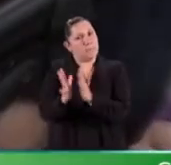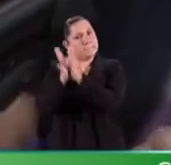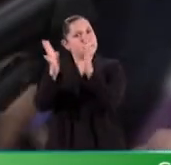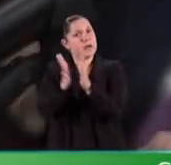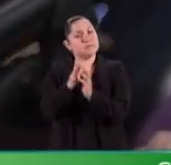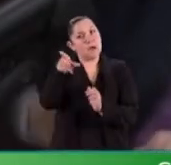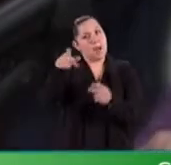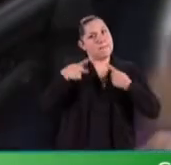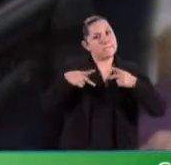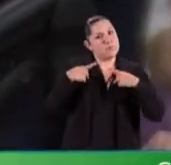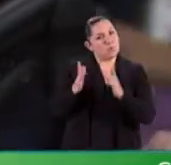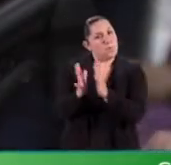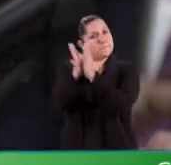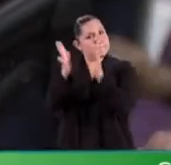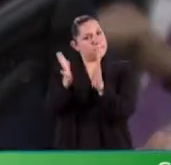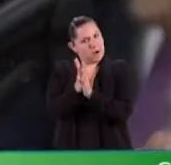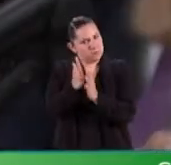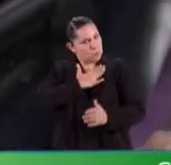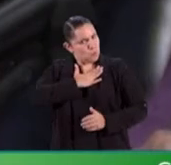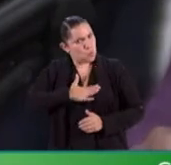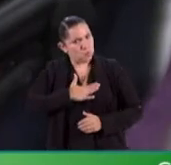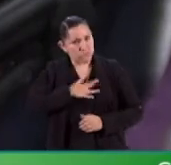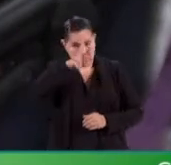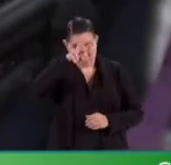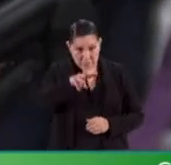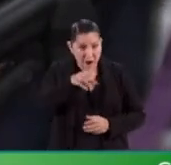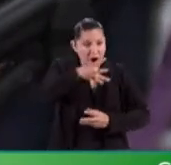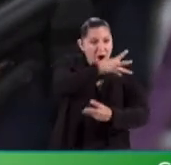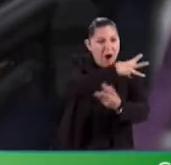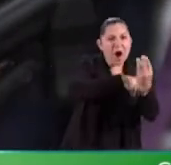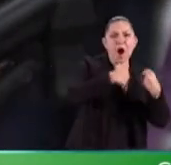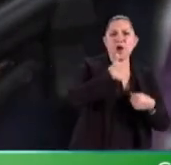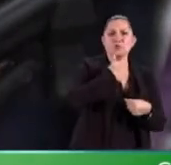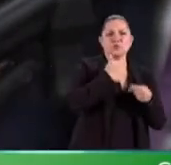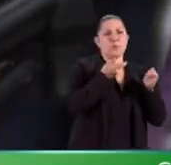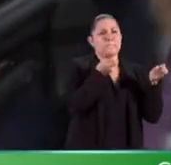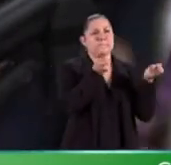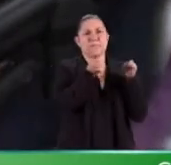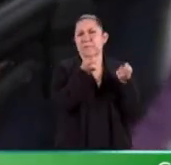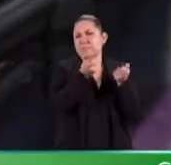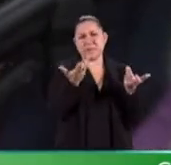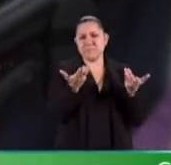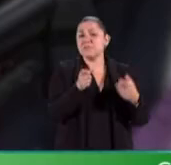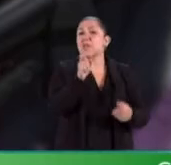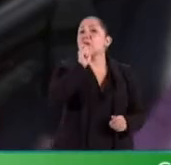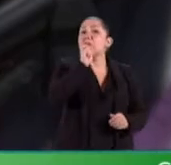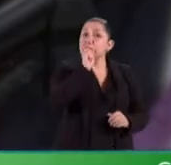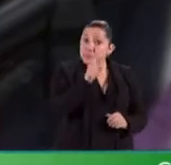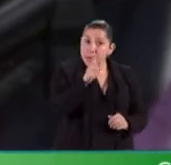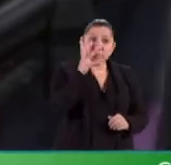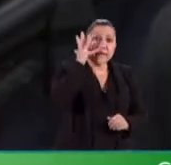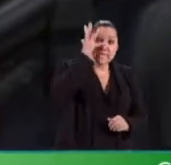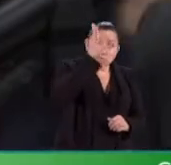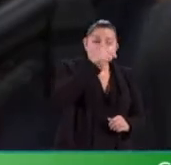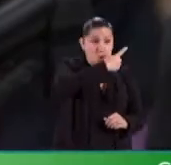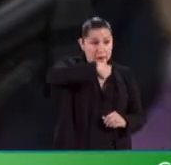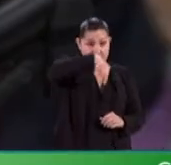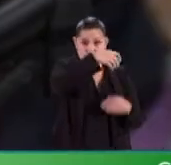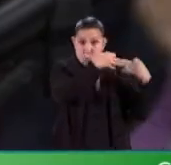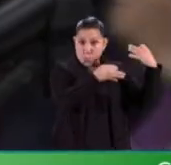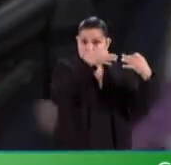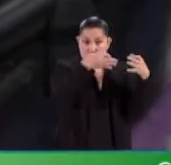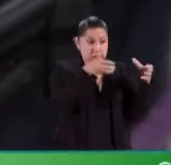reforma. Y peor aún, el mecanismo propuesto de mercado de jueces también potenciará la penetración del crimen